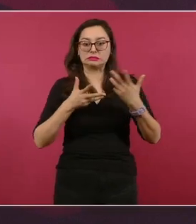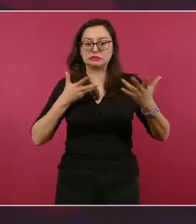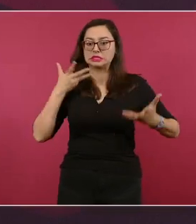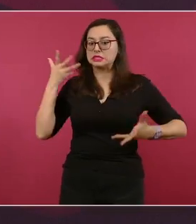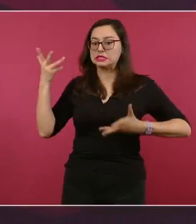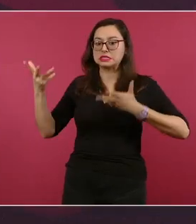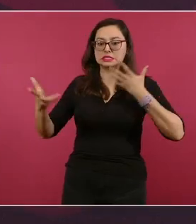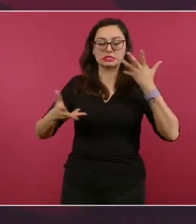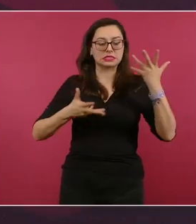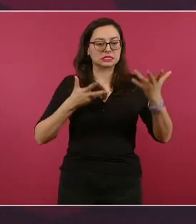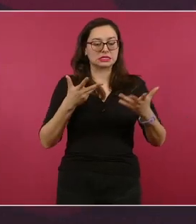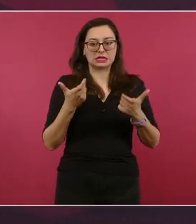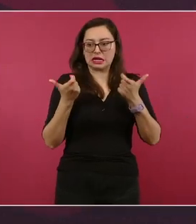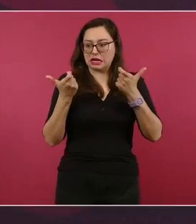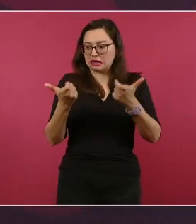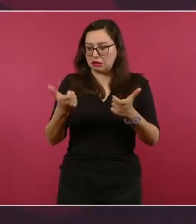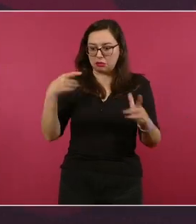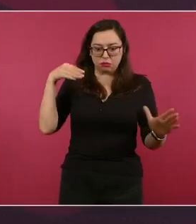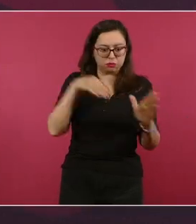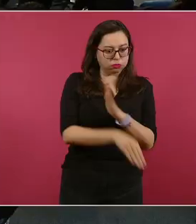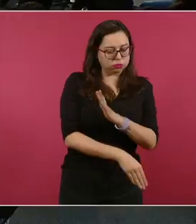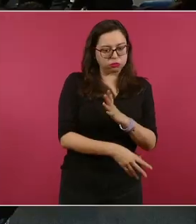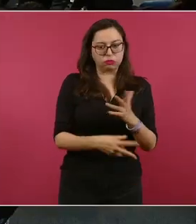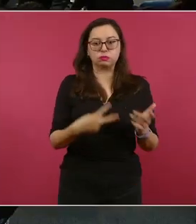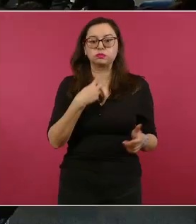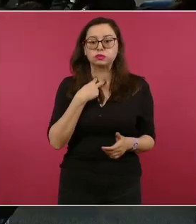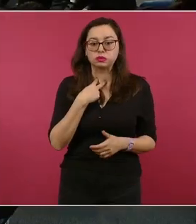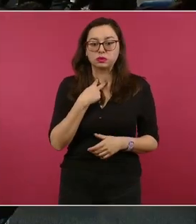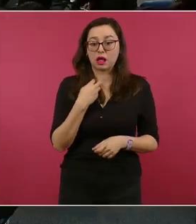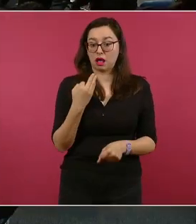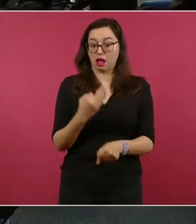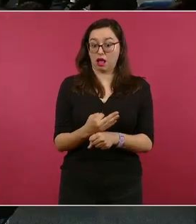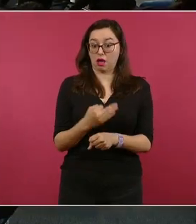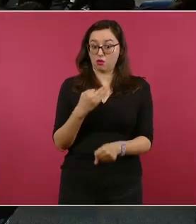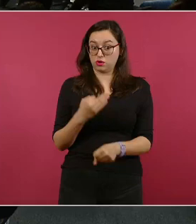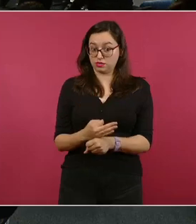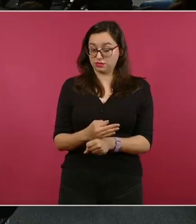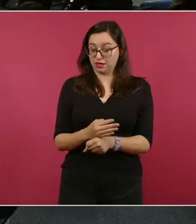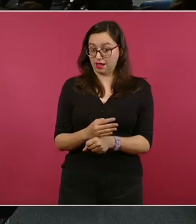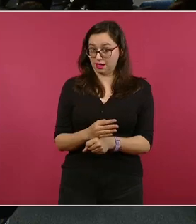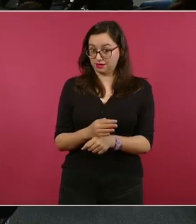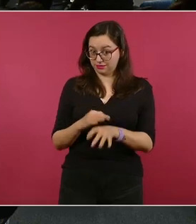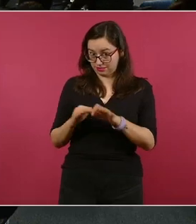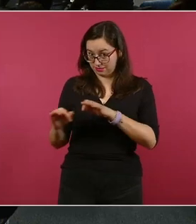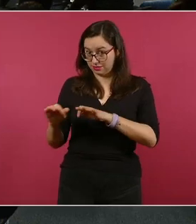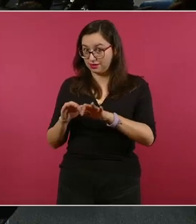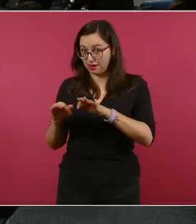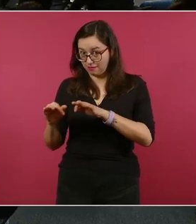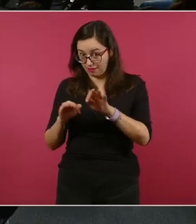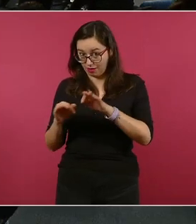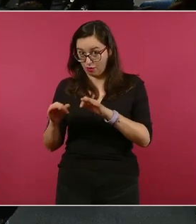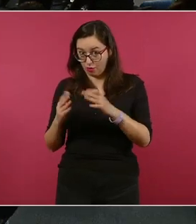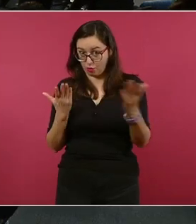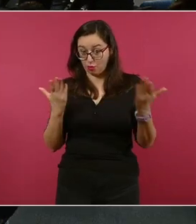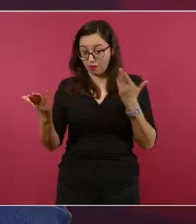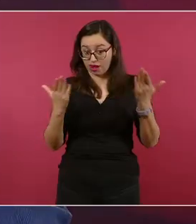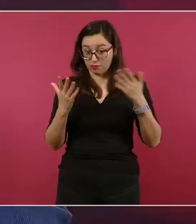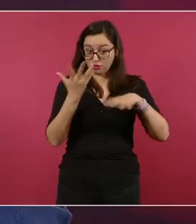ahora, porque nosotros tenemos menos desempleo que Estados Unidos.